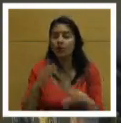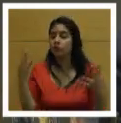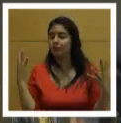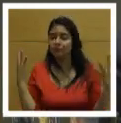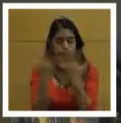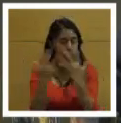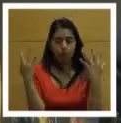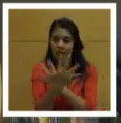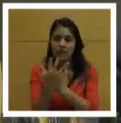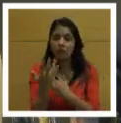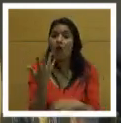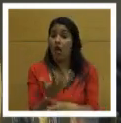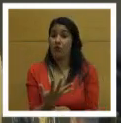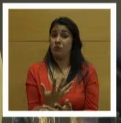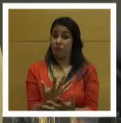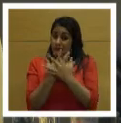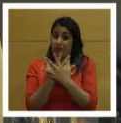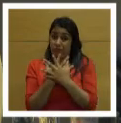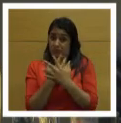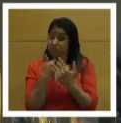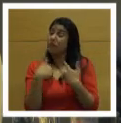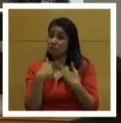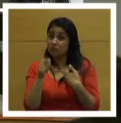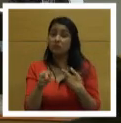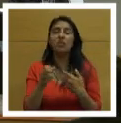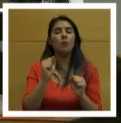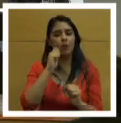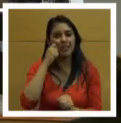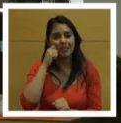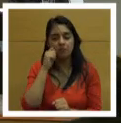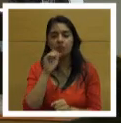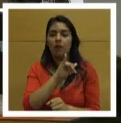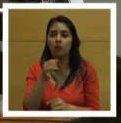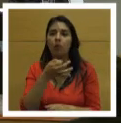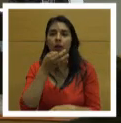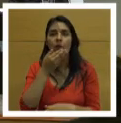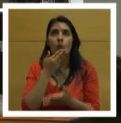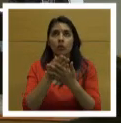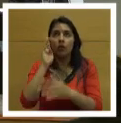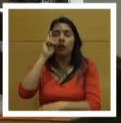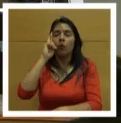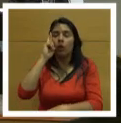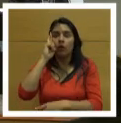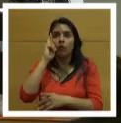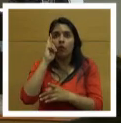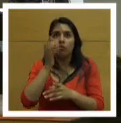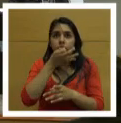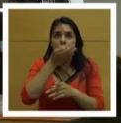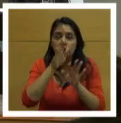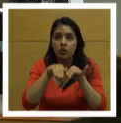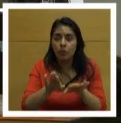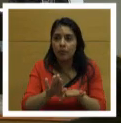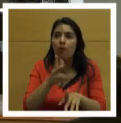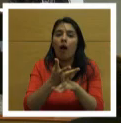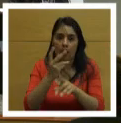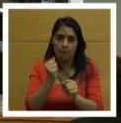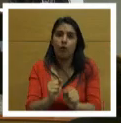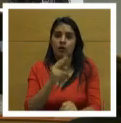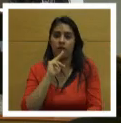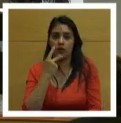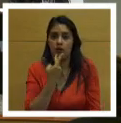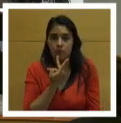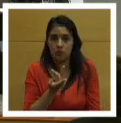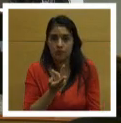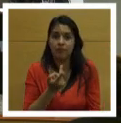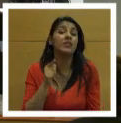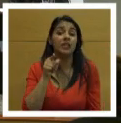cuyo impacto, dice, puede derivar en determinadas imprecisiones al recordarlo. Entonces, tiene un enfoque diferente que obviamente